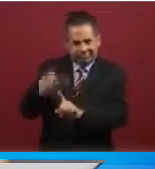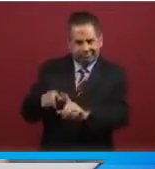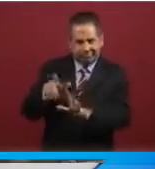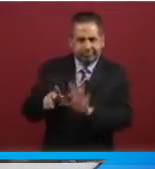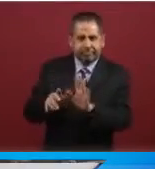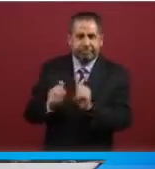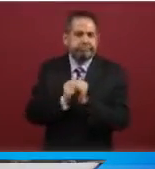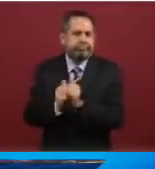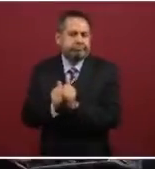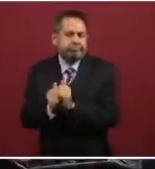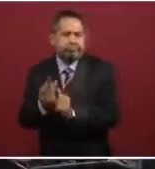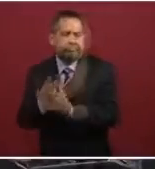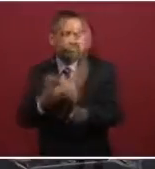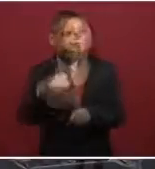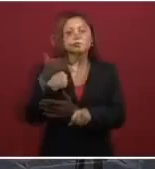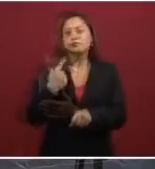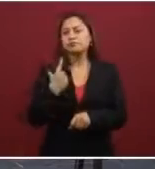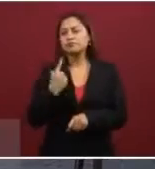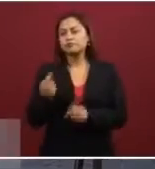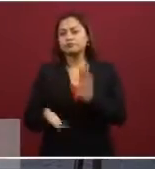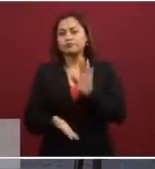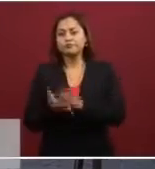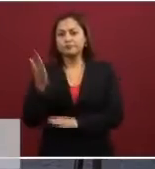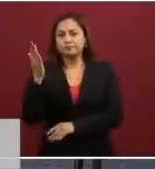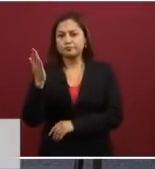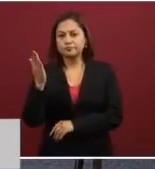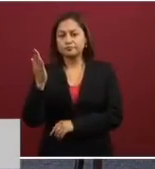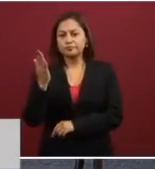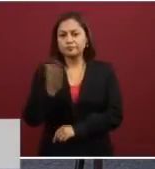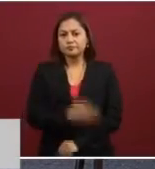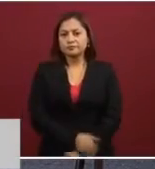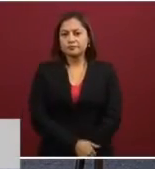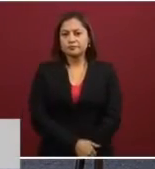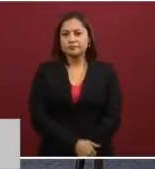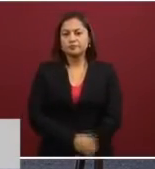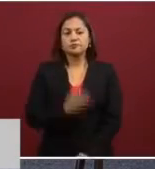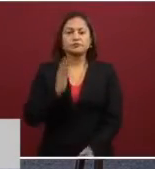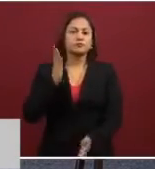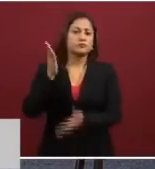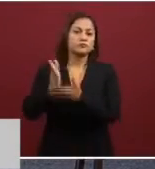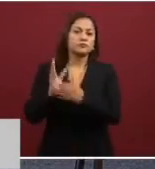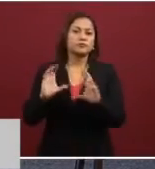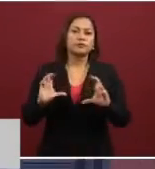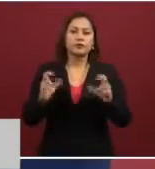grave problema en el país. Vamos a Chiapas